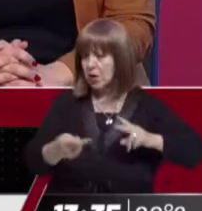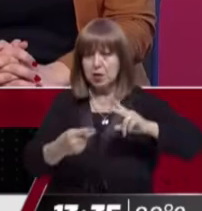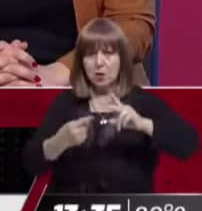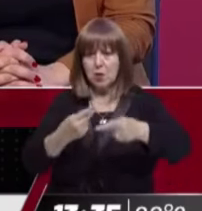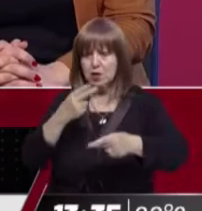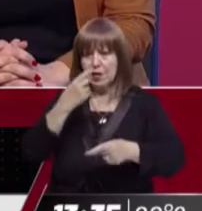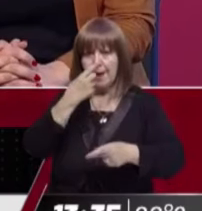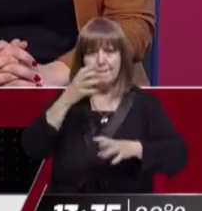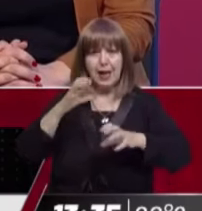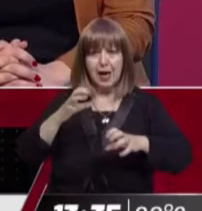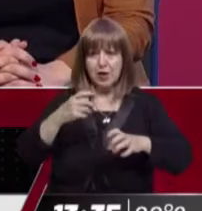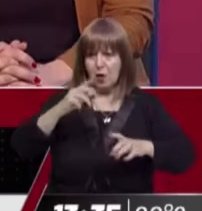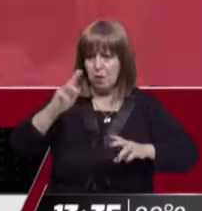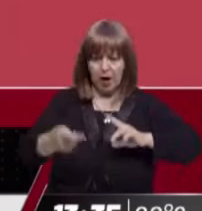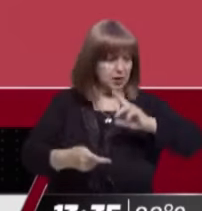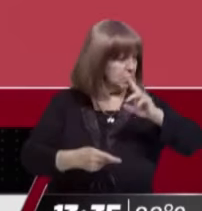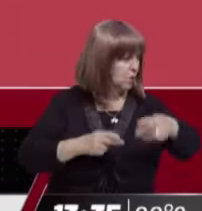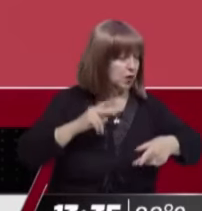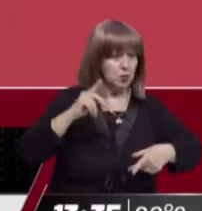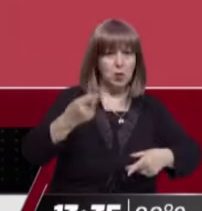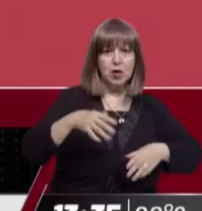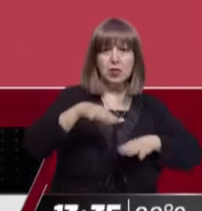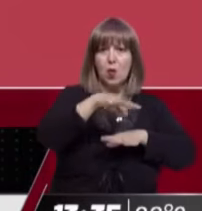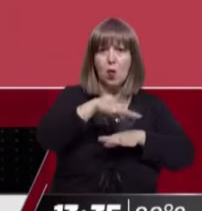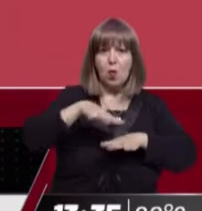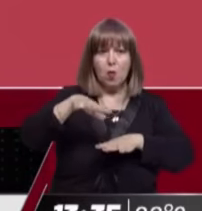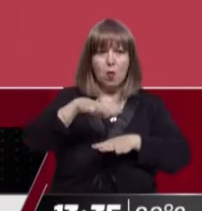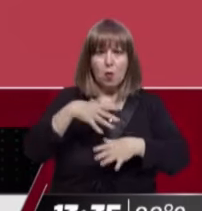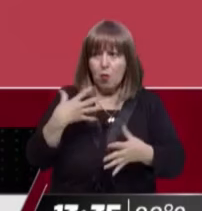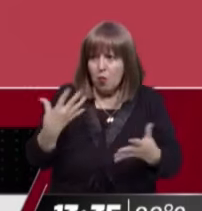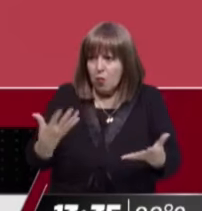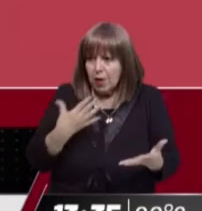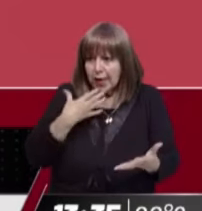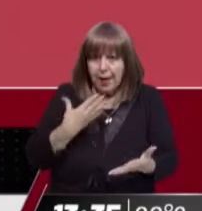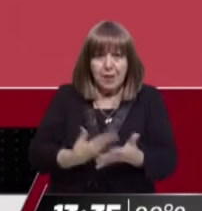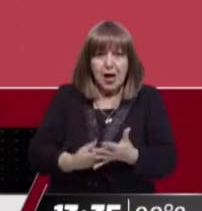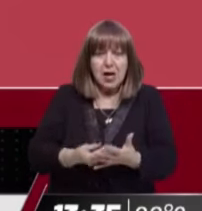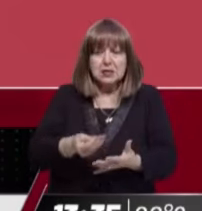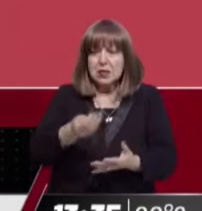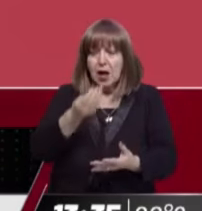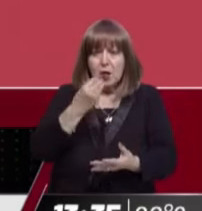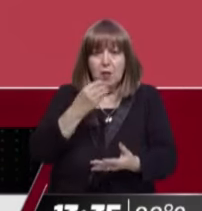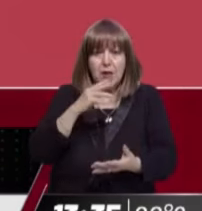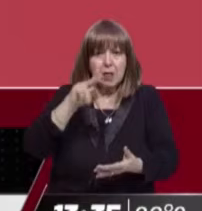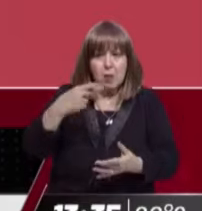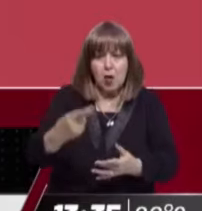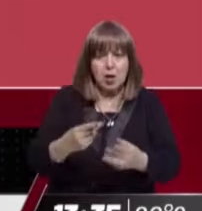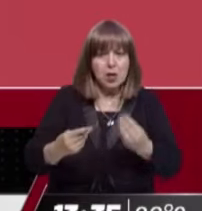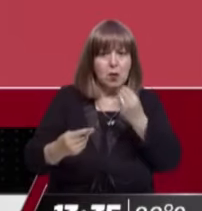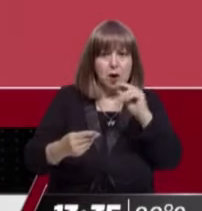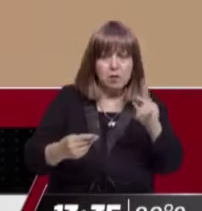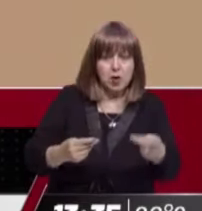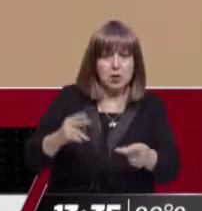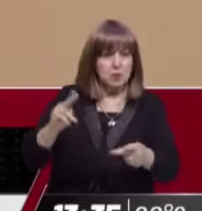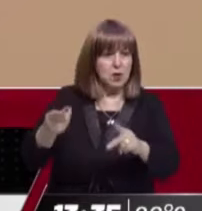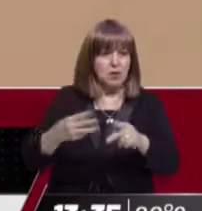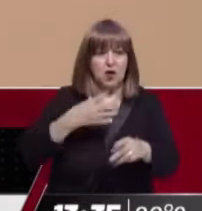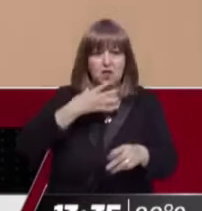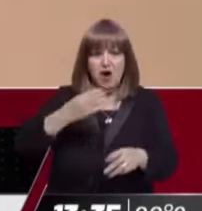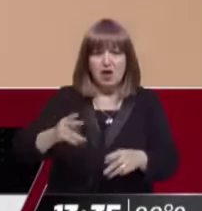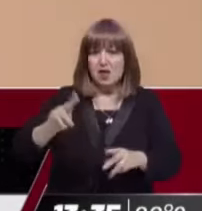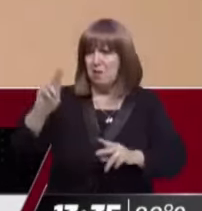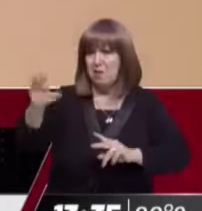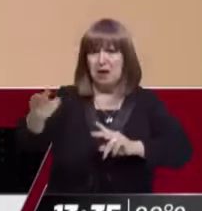perros y mascotas en diferentes zonas. Sí, no, la verdad que tremendo. Muy triste la situación, ver las imágenes de los